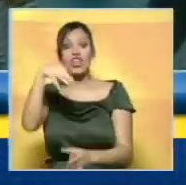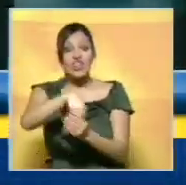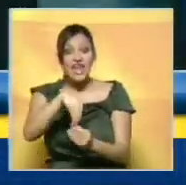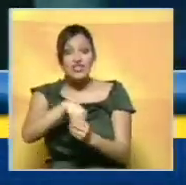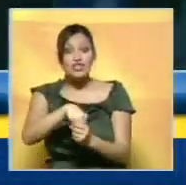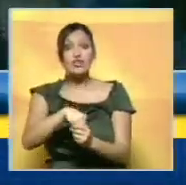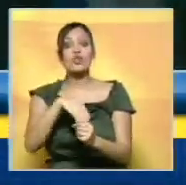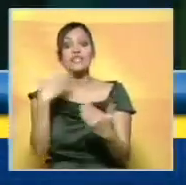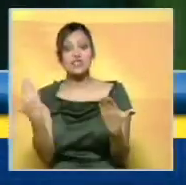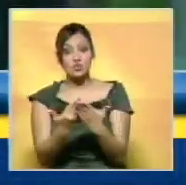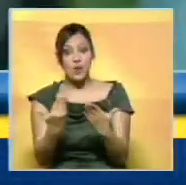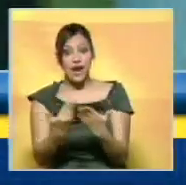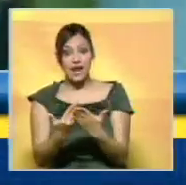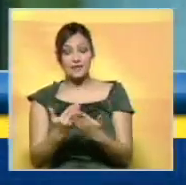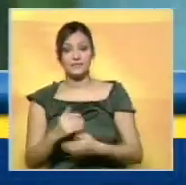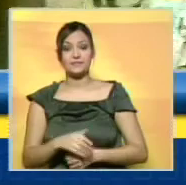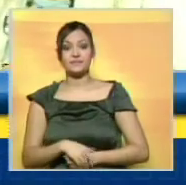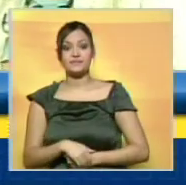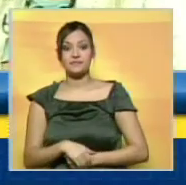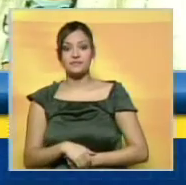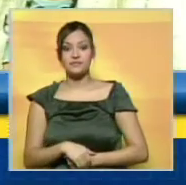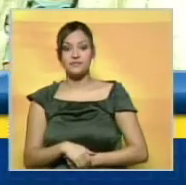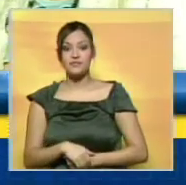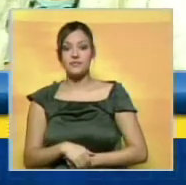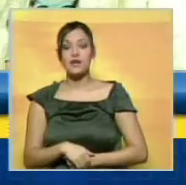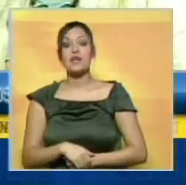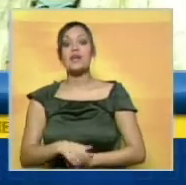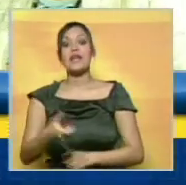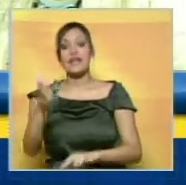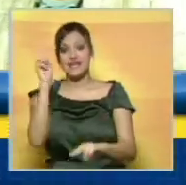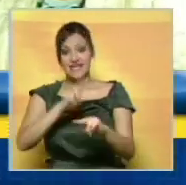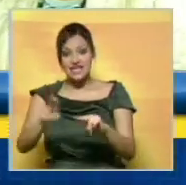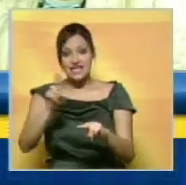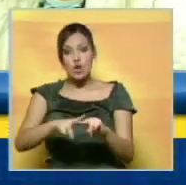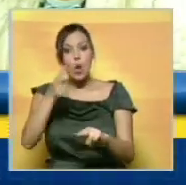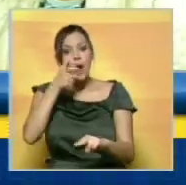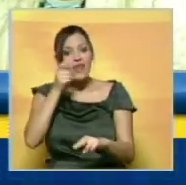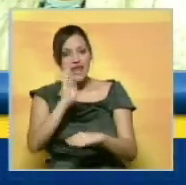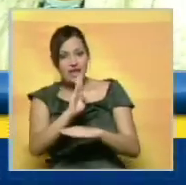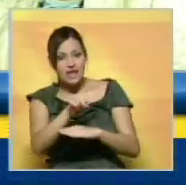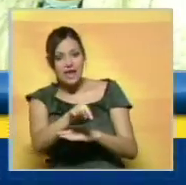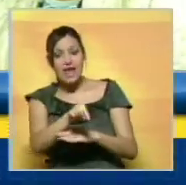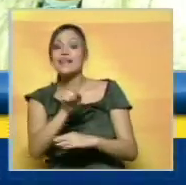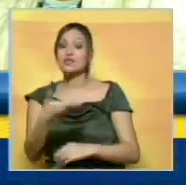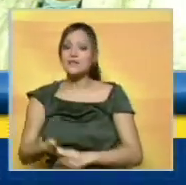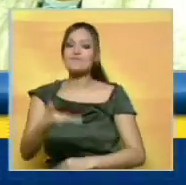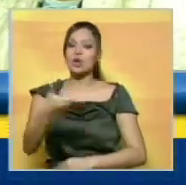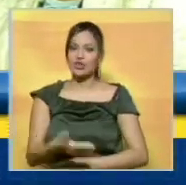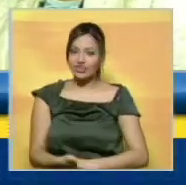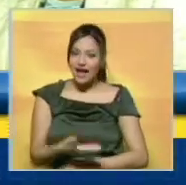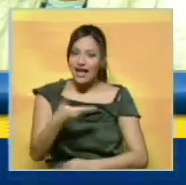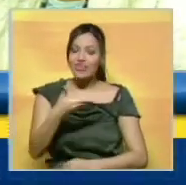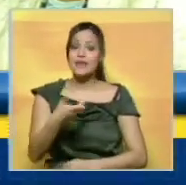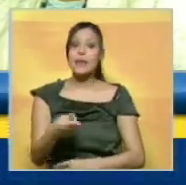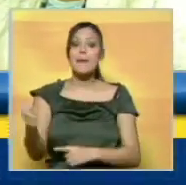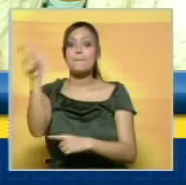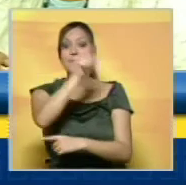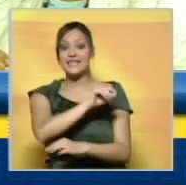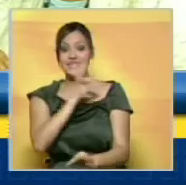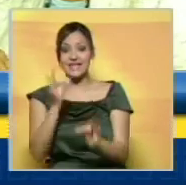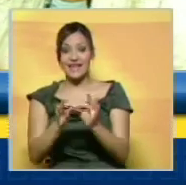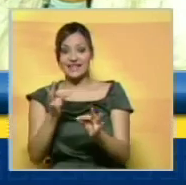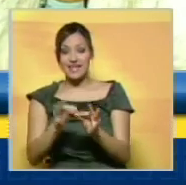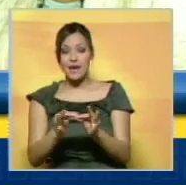de las instituciones educativas. Las guarderías es un caso bien importante porque en el mes de